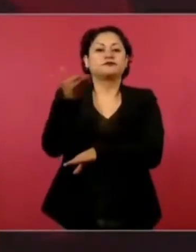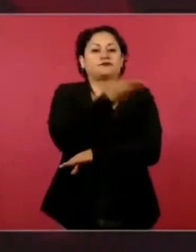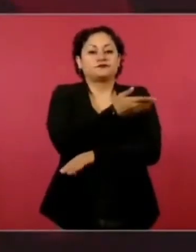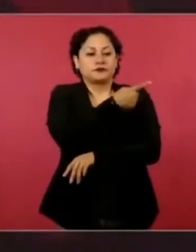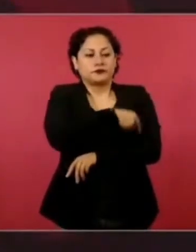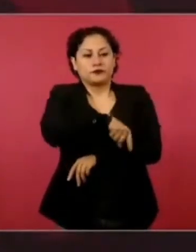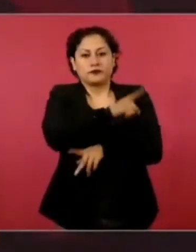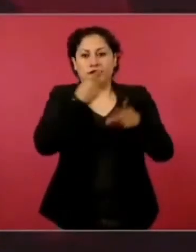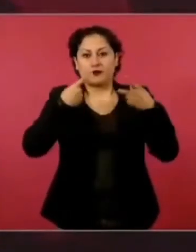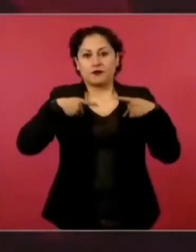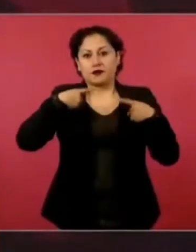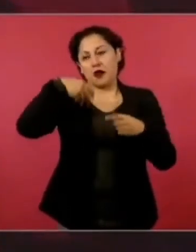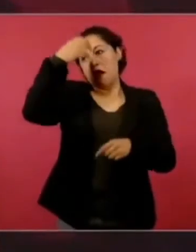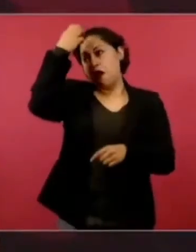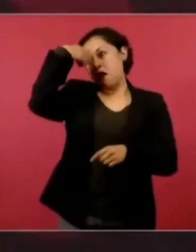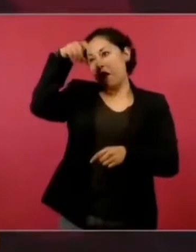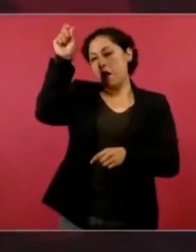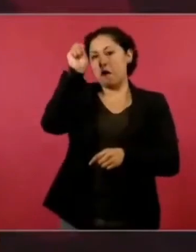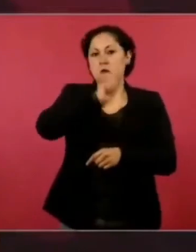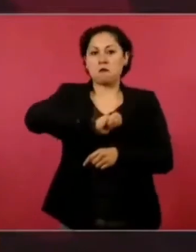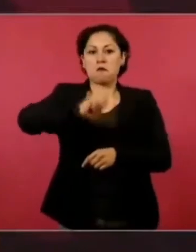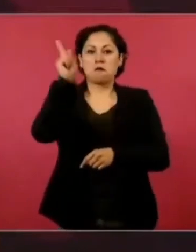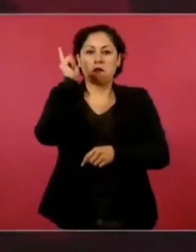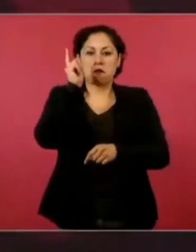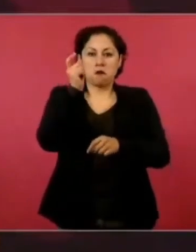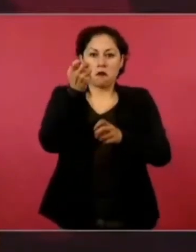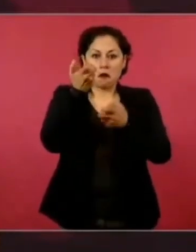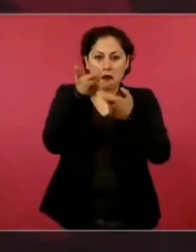creían en la inversión pública,